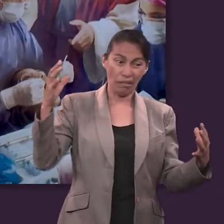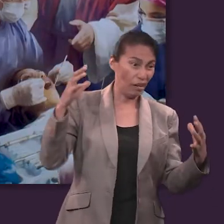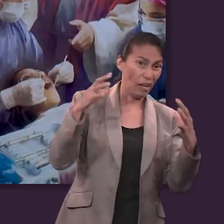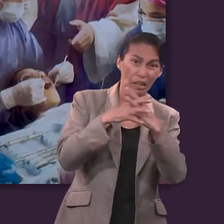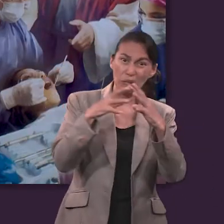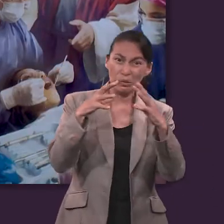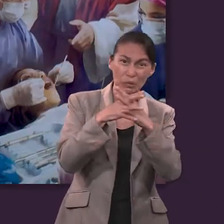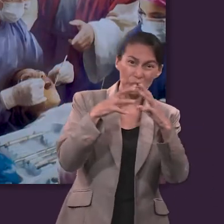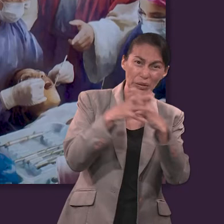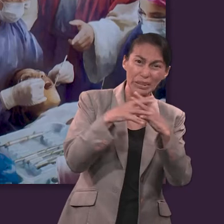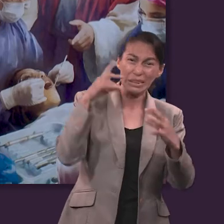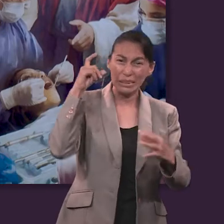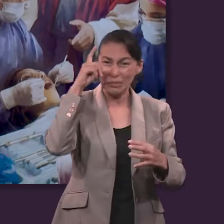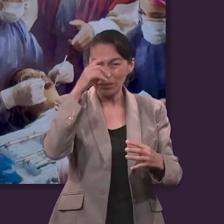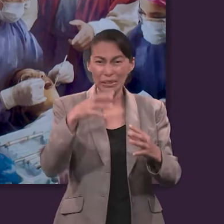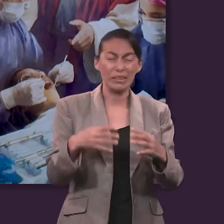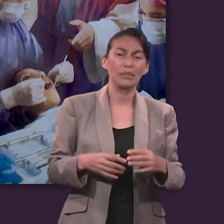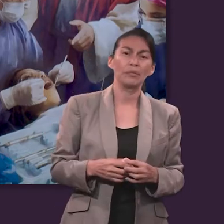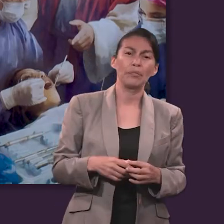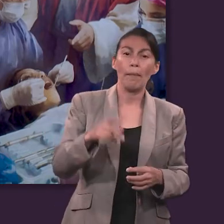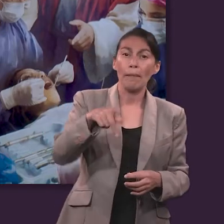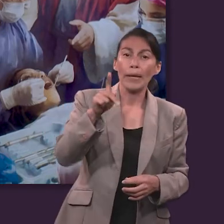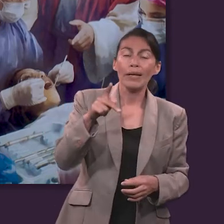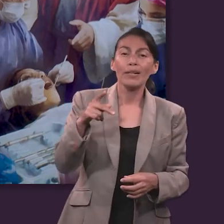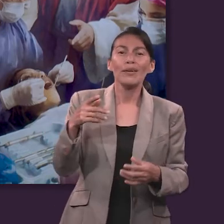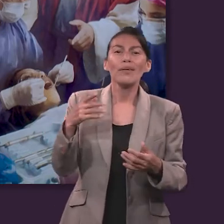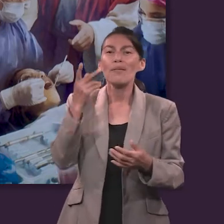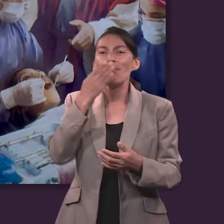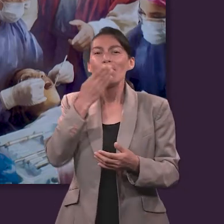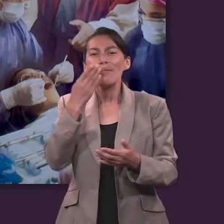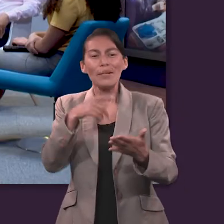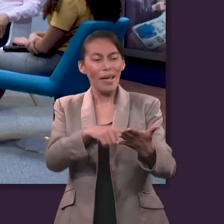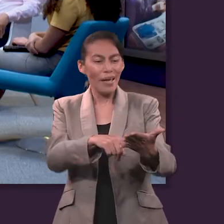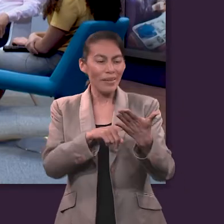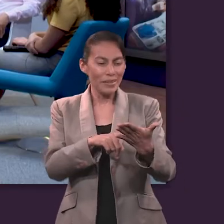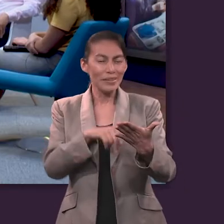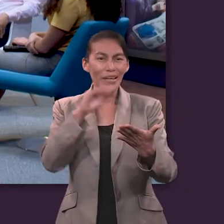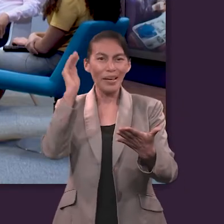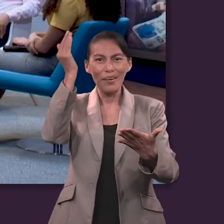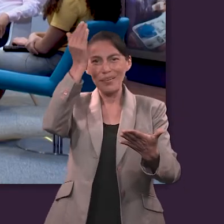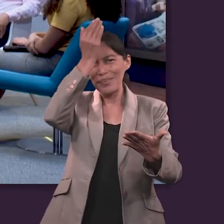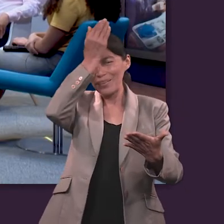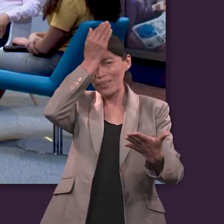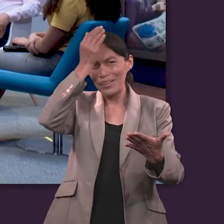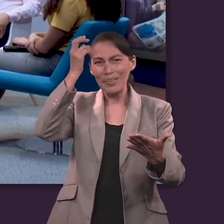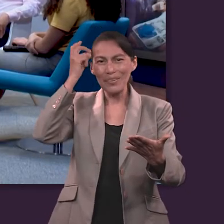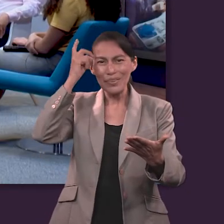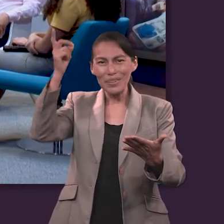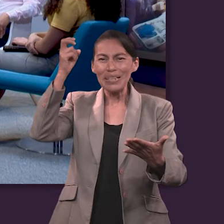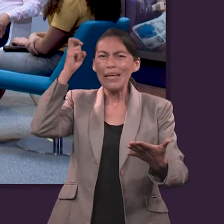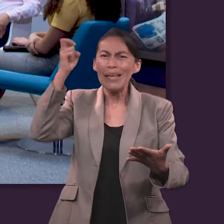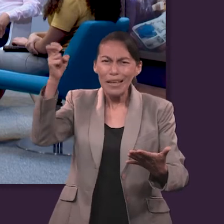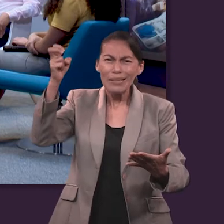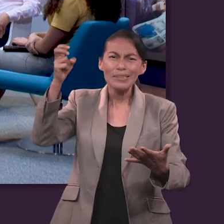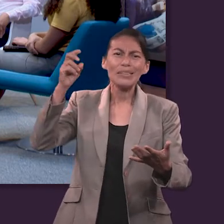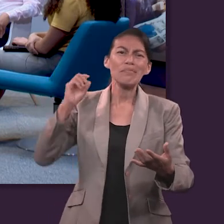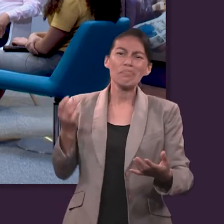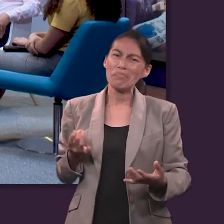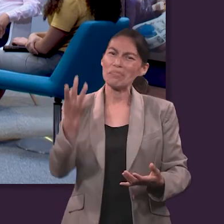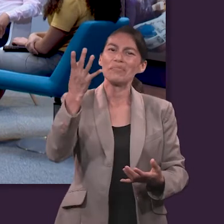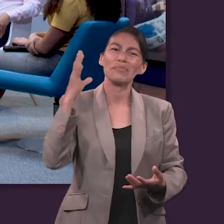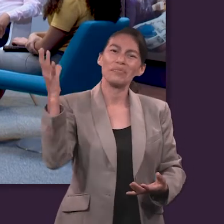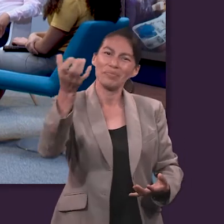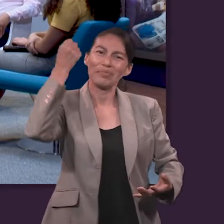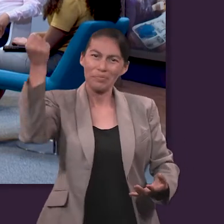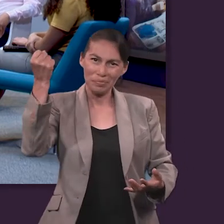pero después podemos ver que el Cordero es el quien salió victorioso. Entonces, ¿cuál es nuestra opción de